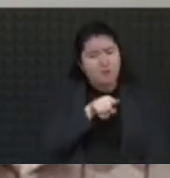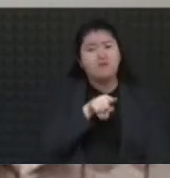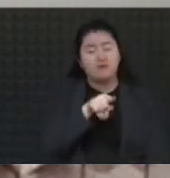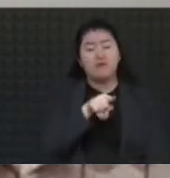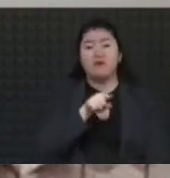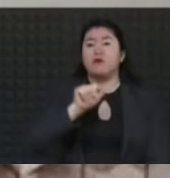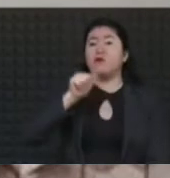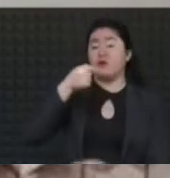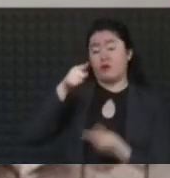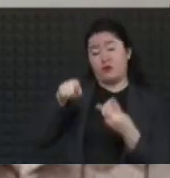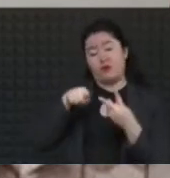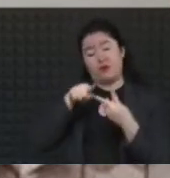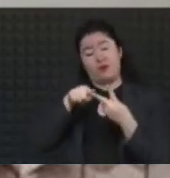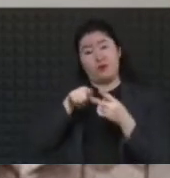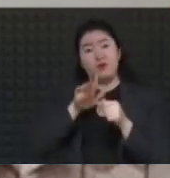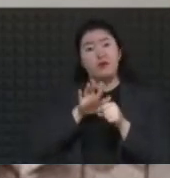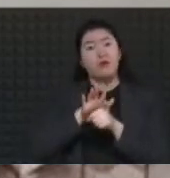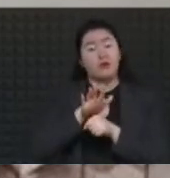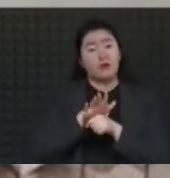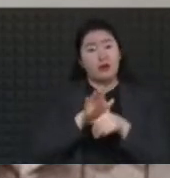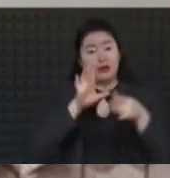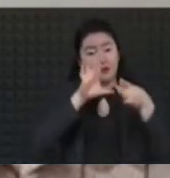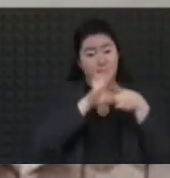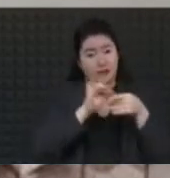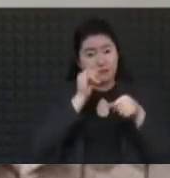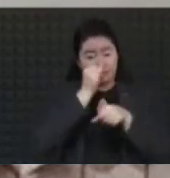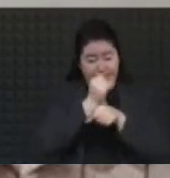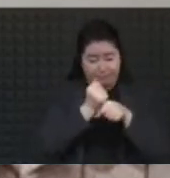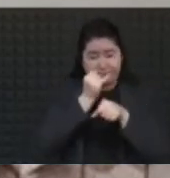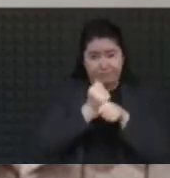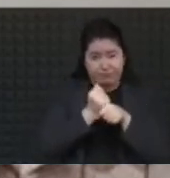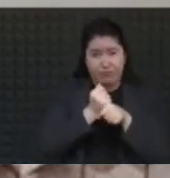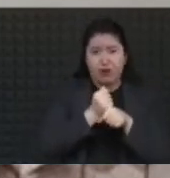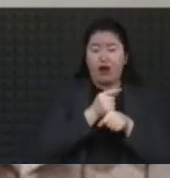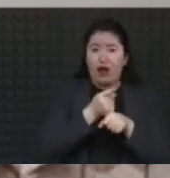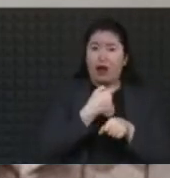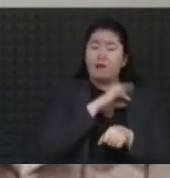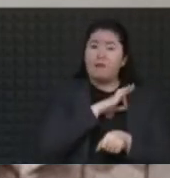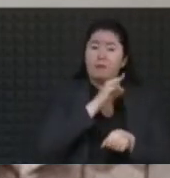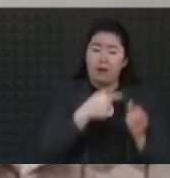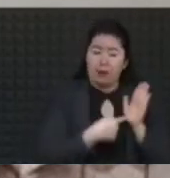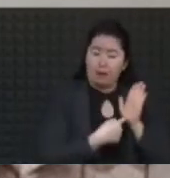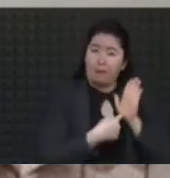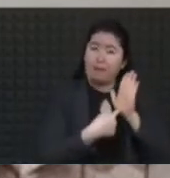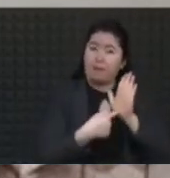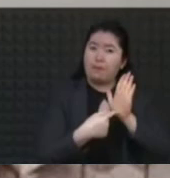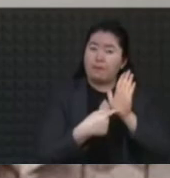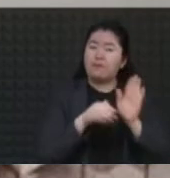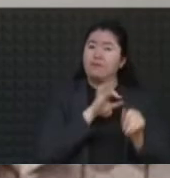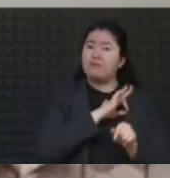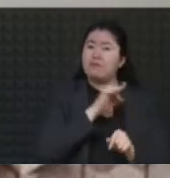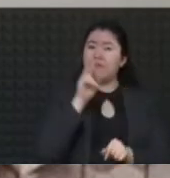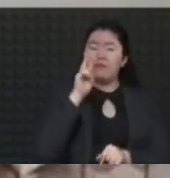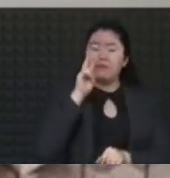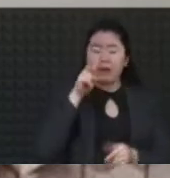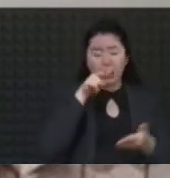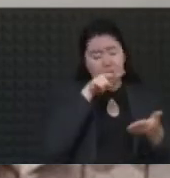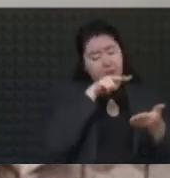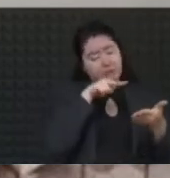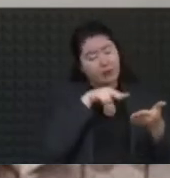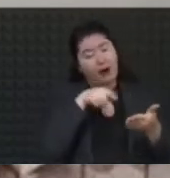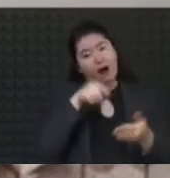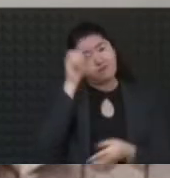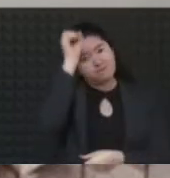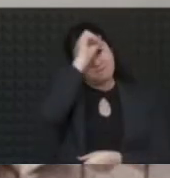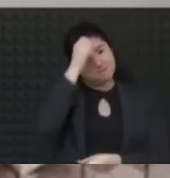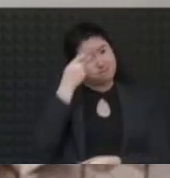y se pone a disposición de la ciudadanía y de los técnicos para que puedan dar sus opiniones. La otra parte es la que